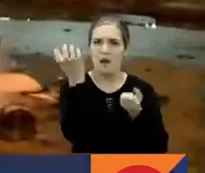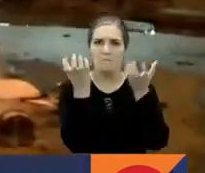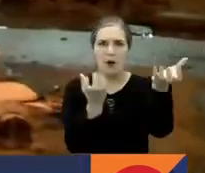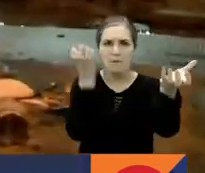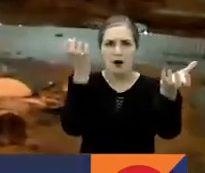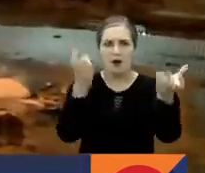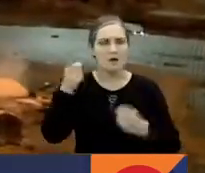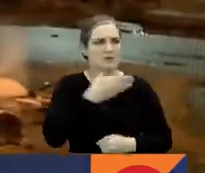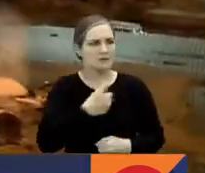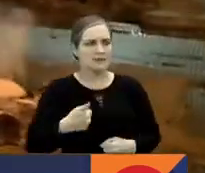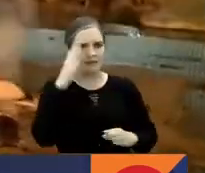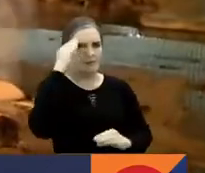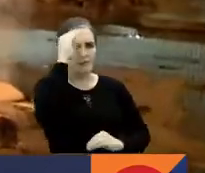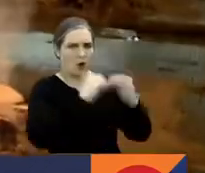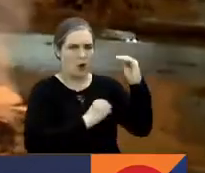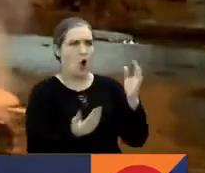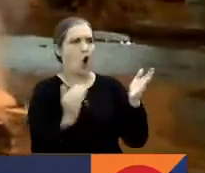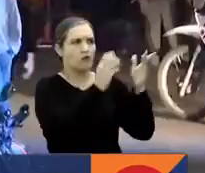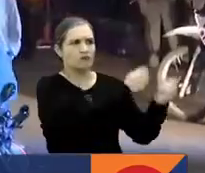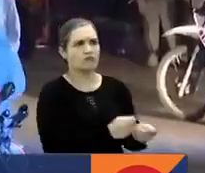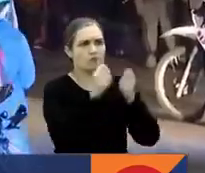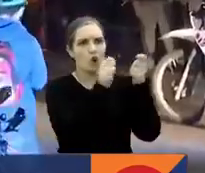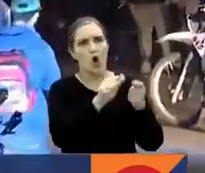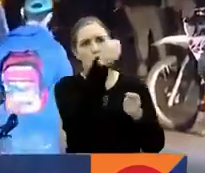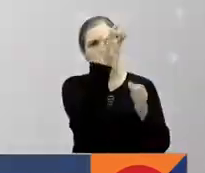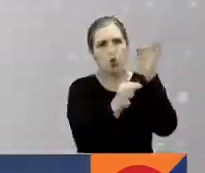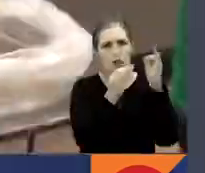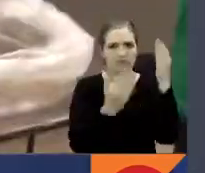medio de la coyuntura de orden público que vivió el país.